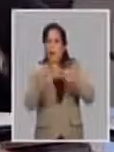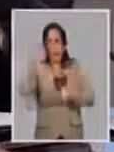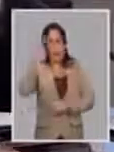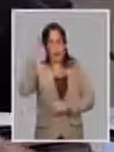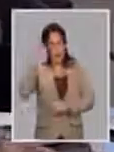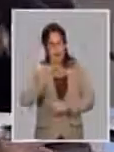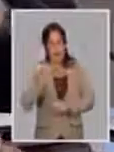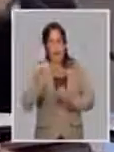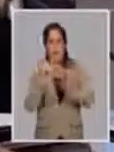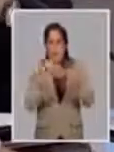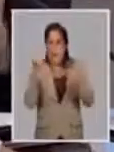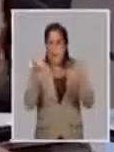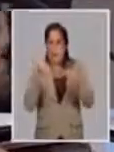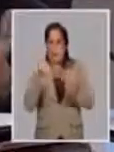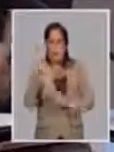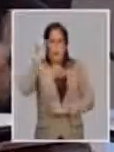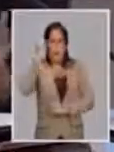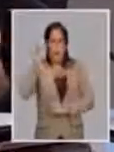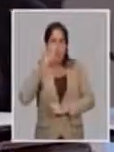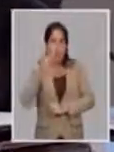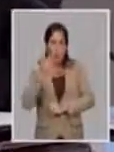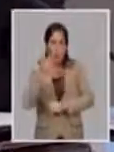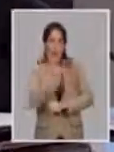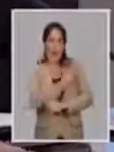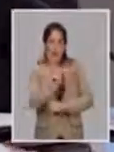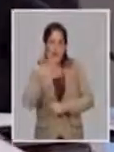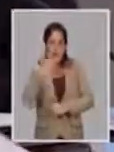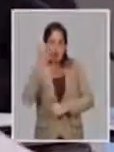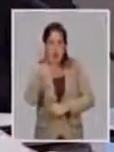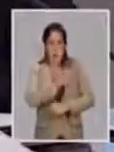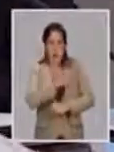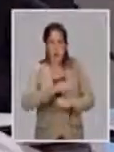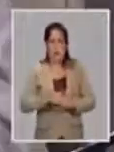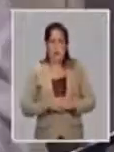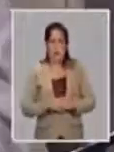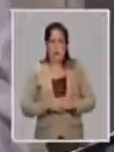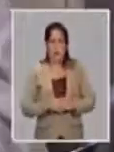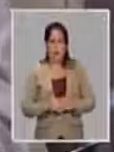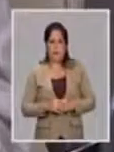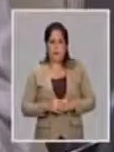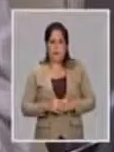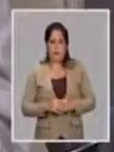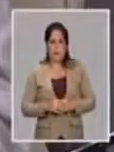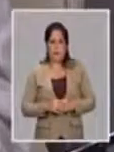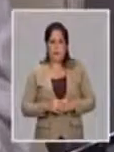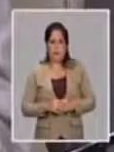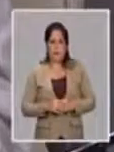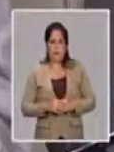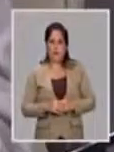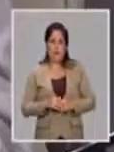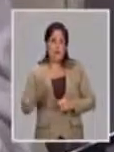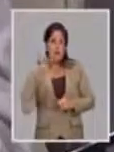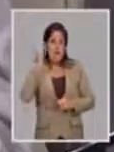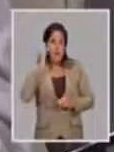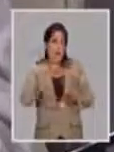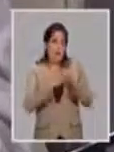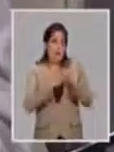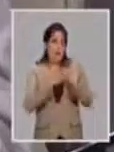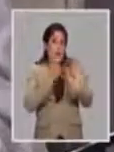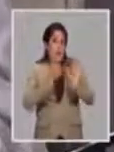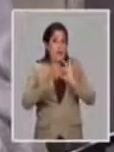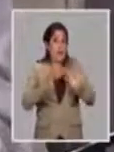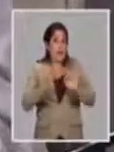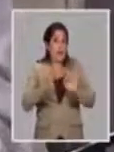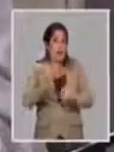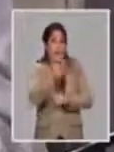plataforma conocida, que ya es conocida, se ha probado y es efectiva. Exacto. En su aplicación. Aún cuando es una plataforma conocida, rigurosamente hay que demostrar